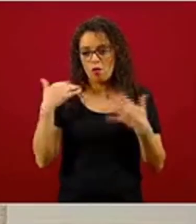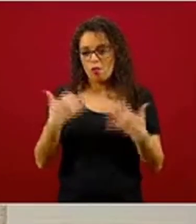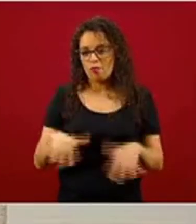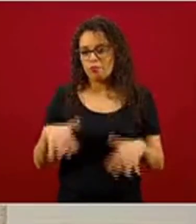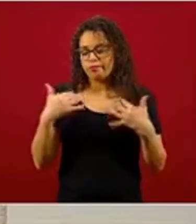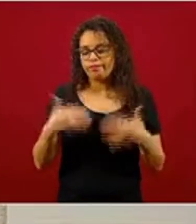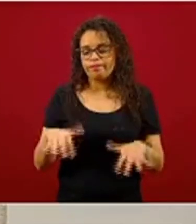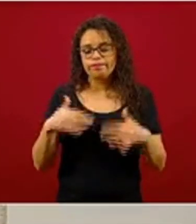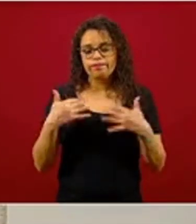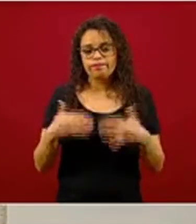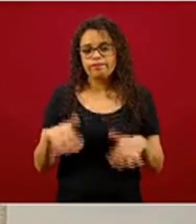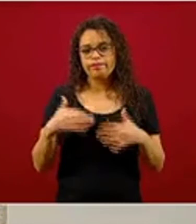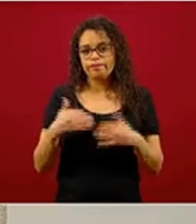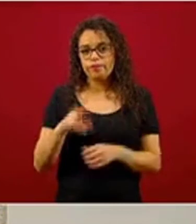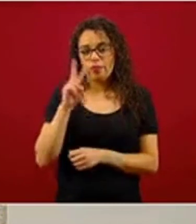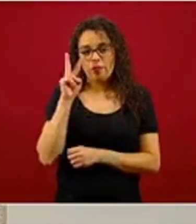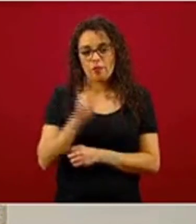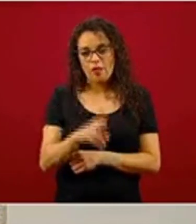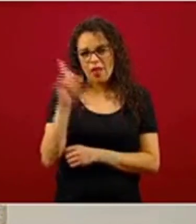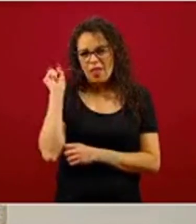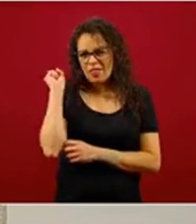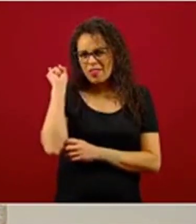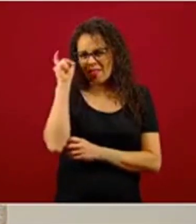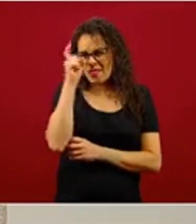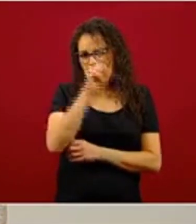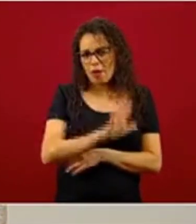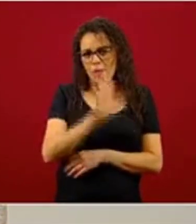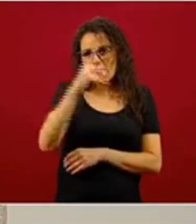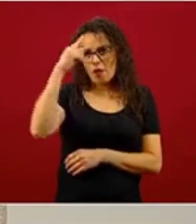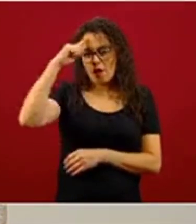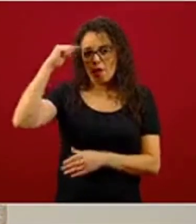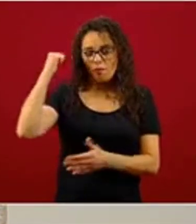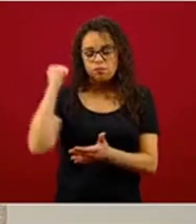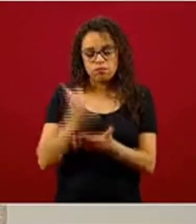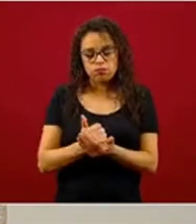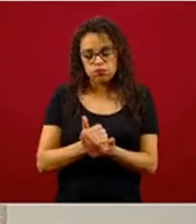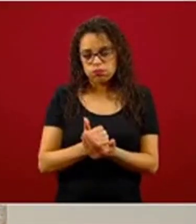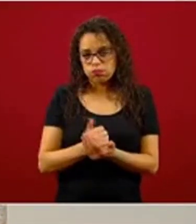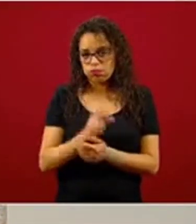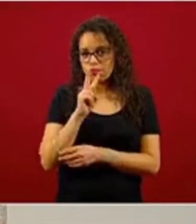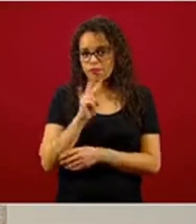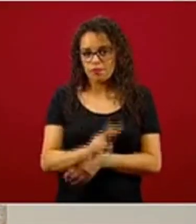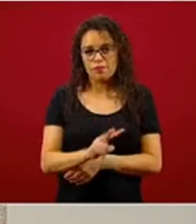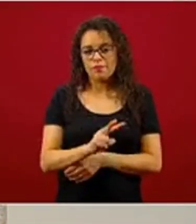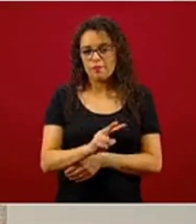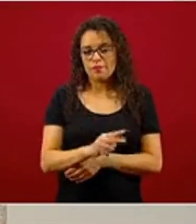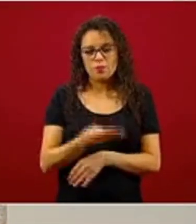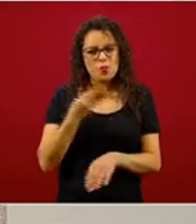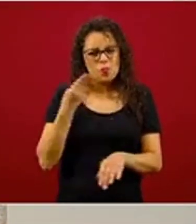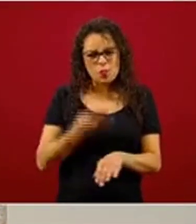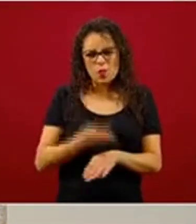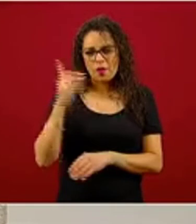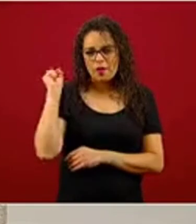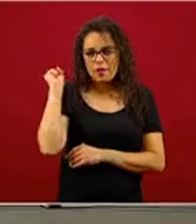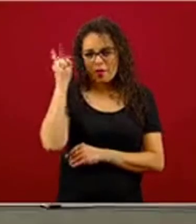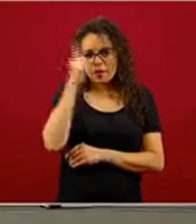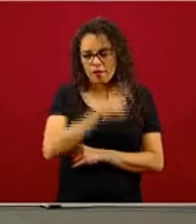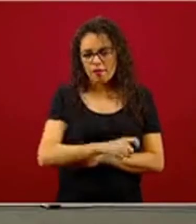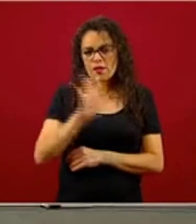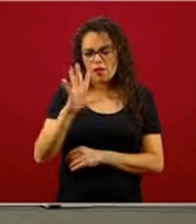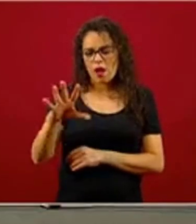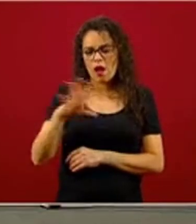episodio muy difícil, traumático, complicado, del que pues ya hay investigaciones en